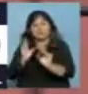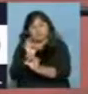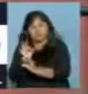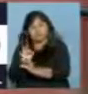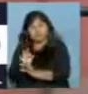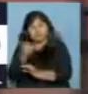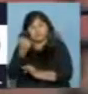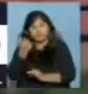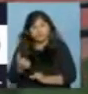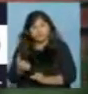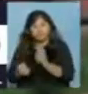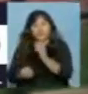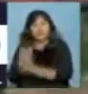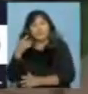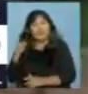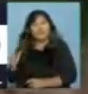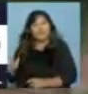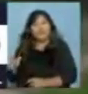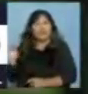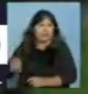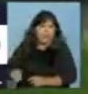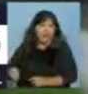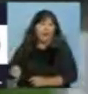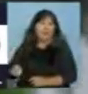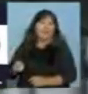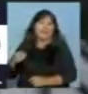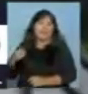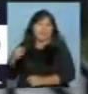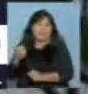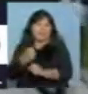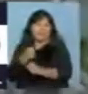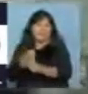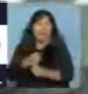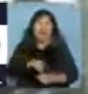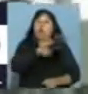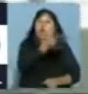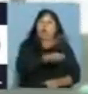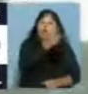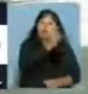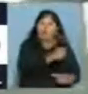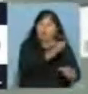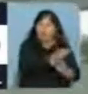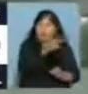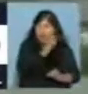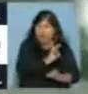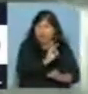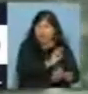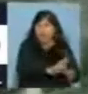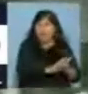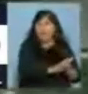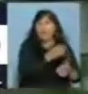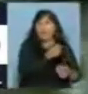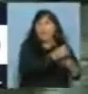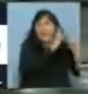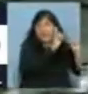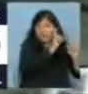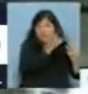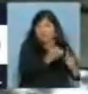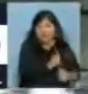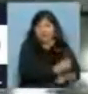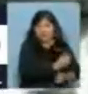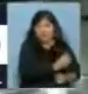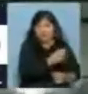venían funcionando o en salones comunitarios o junto con la escuela primaria, lo que